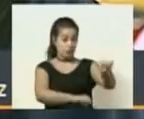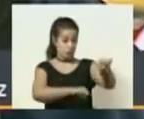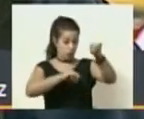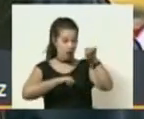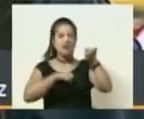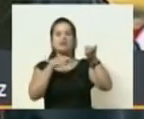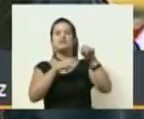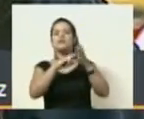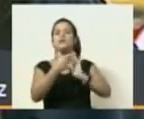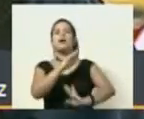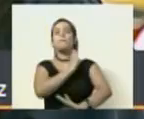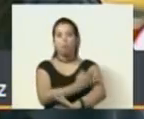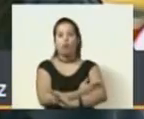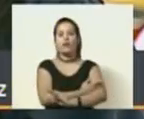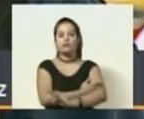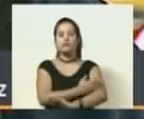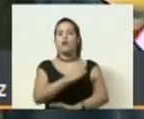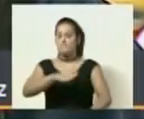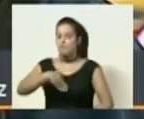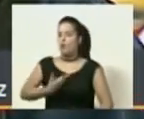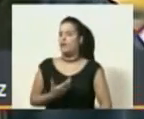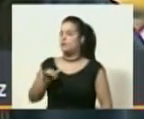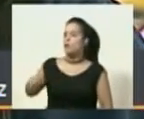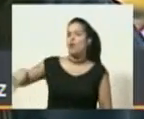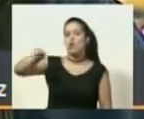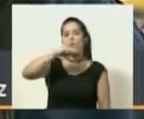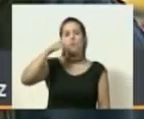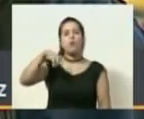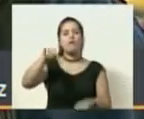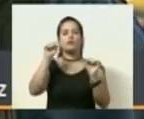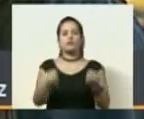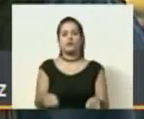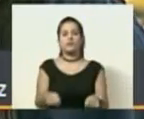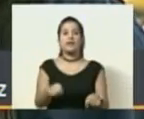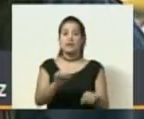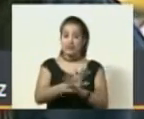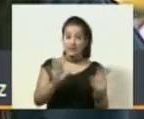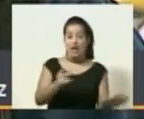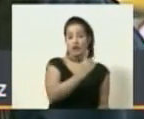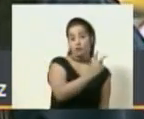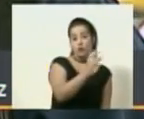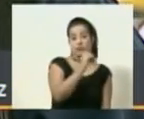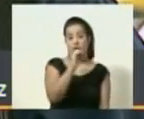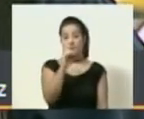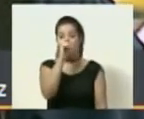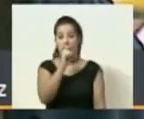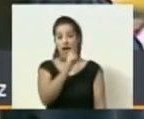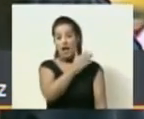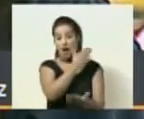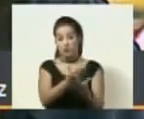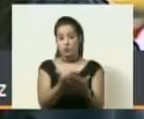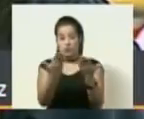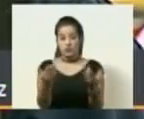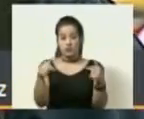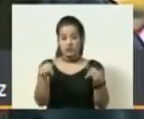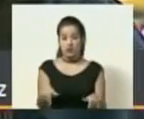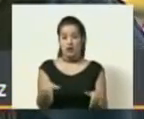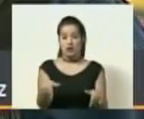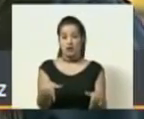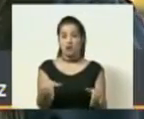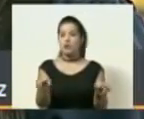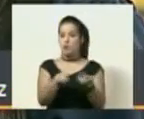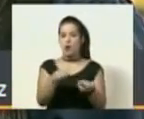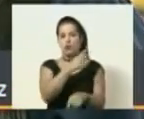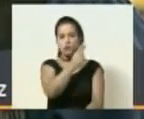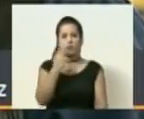en poder, poder del pueblo, por supuesto, 200 años después de su coraje, y compromiso